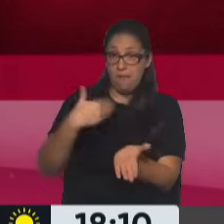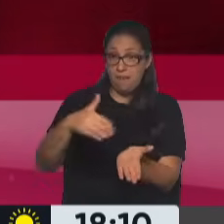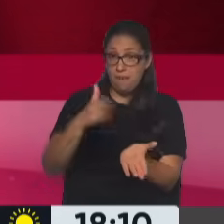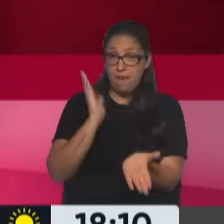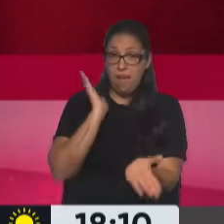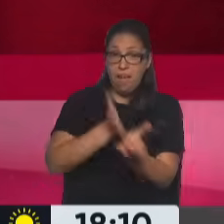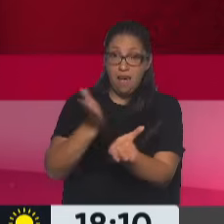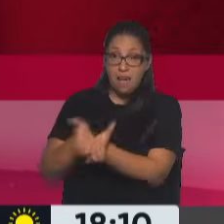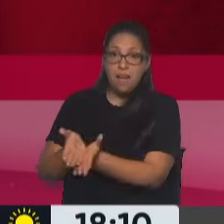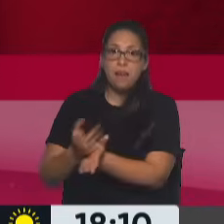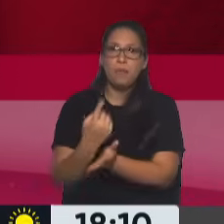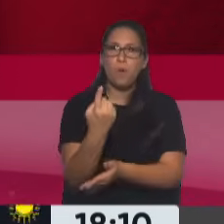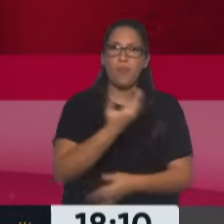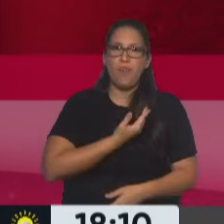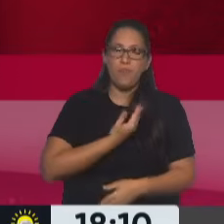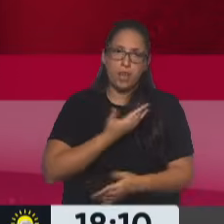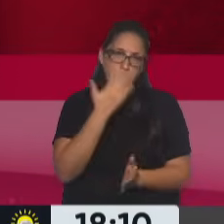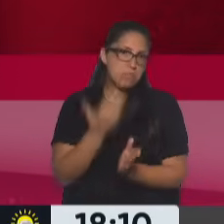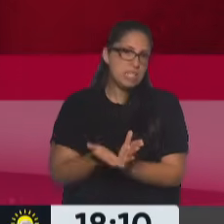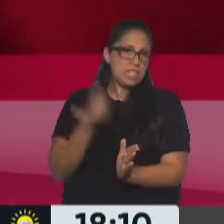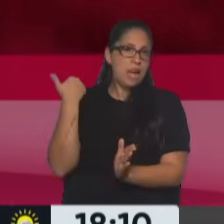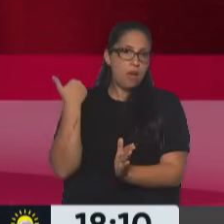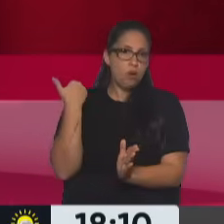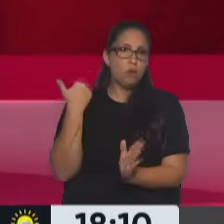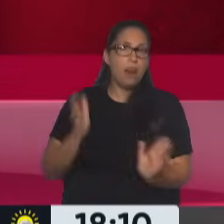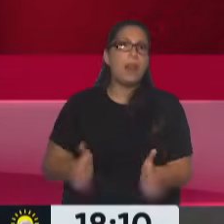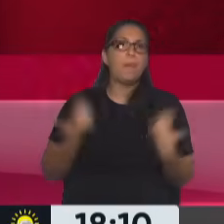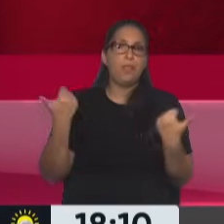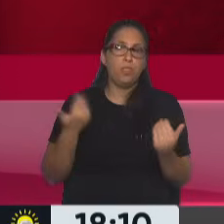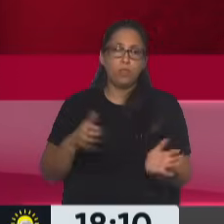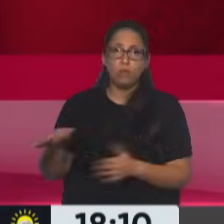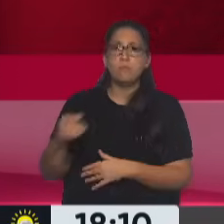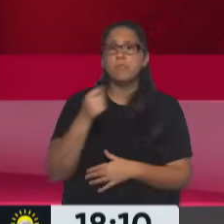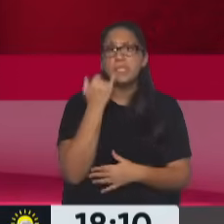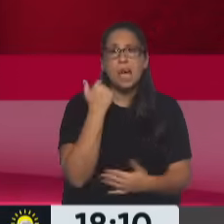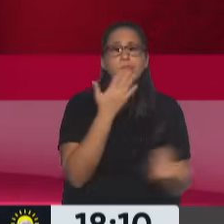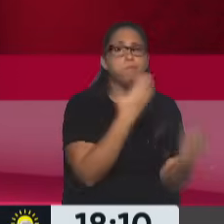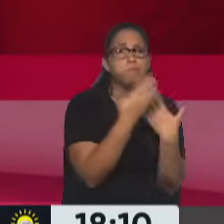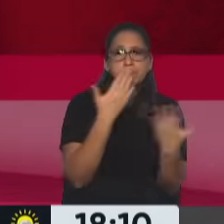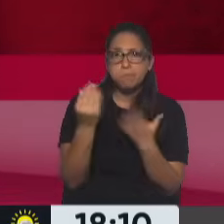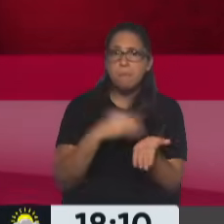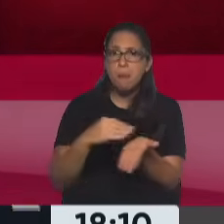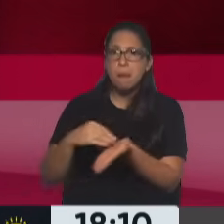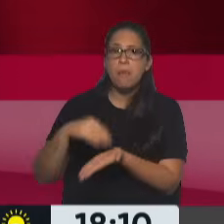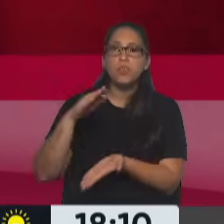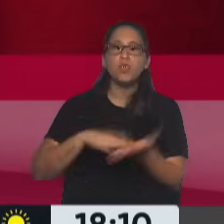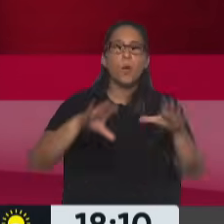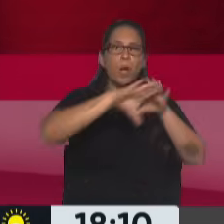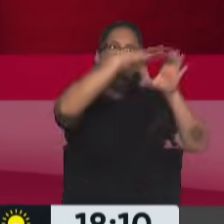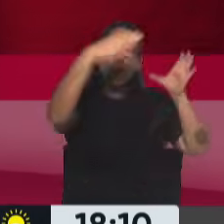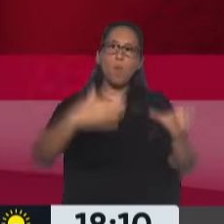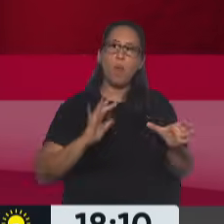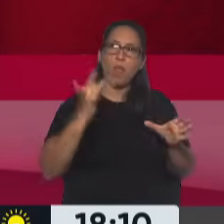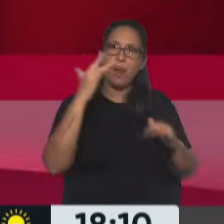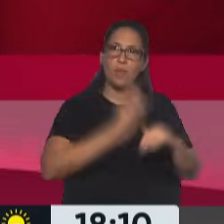entrar en vigor el 1 de febrero. Se están llevando a cabo conversaciones adicionales sobre la cúpula dorada en